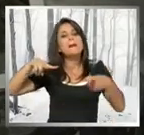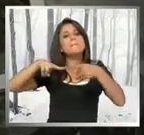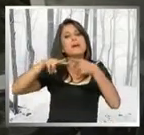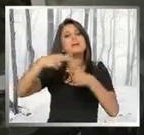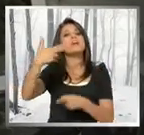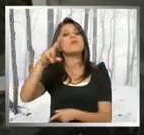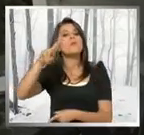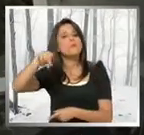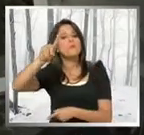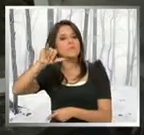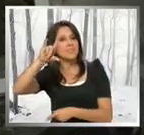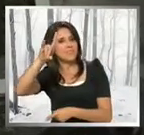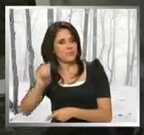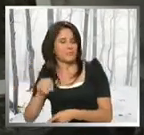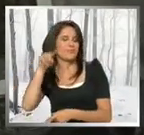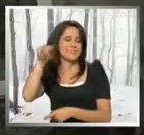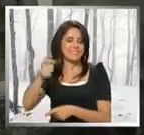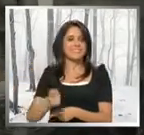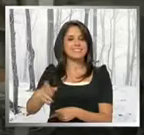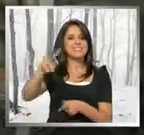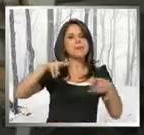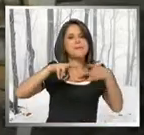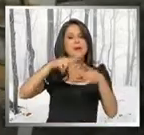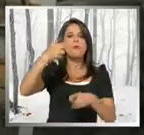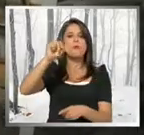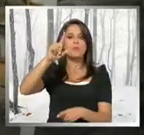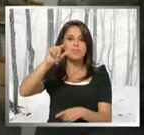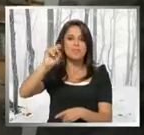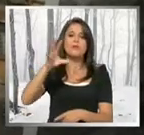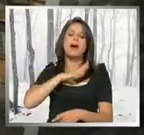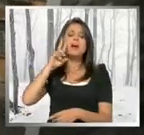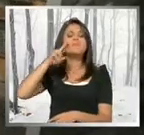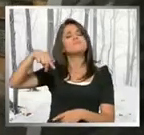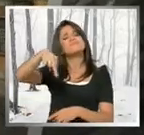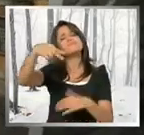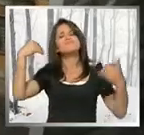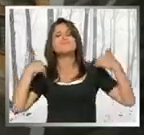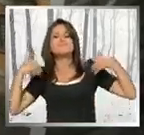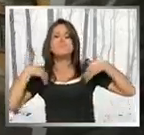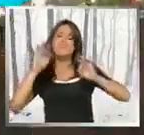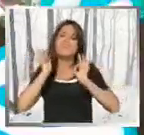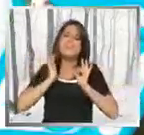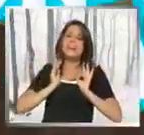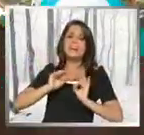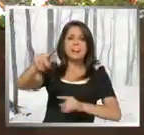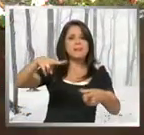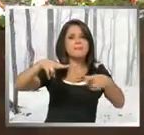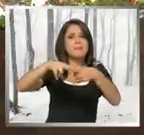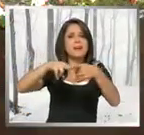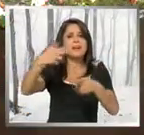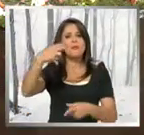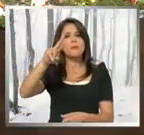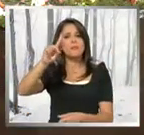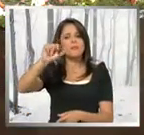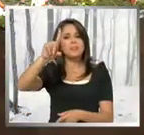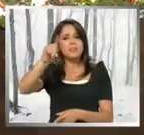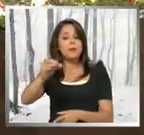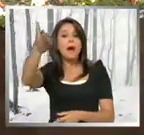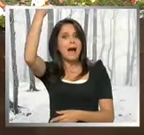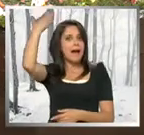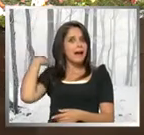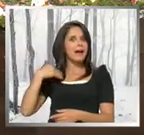Hundido. Ese, precisamente, cuyos paseos son un deleite en este parque, que alguna vez fue una